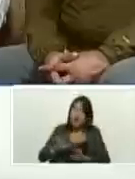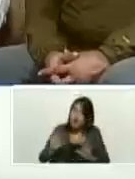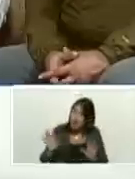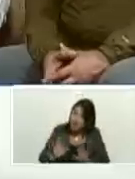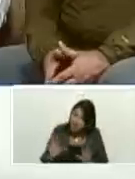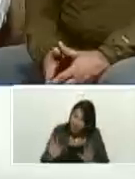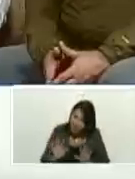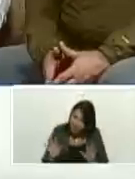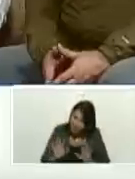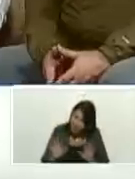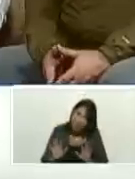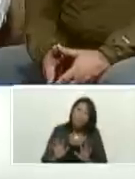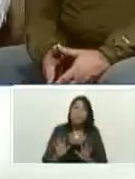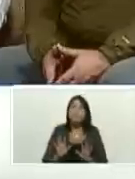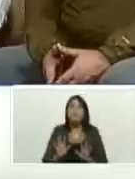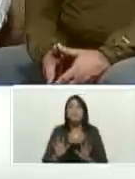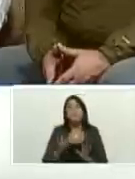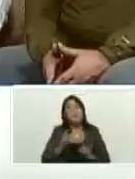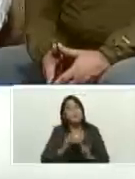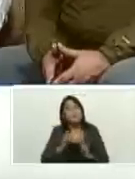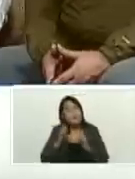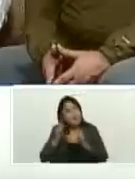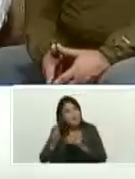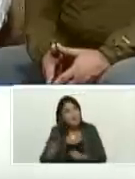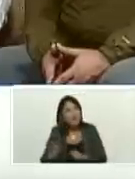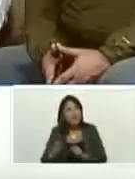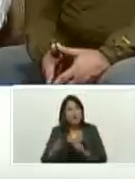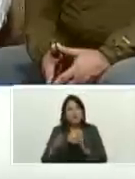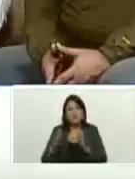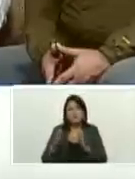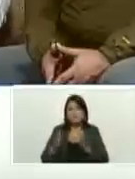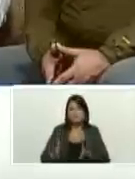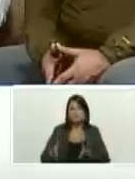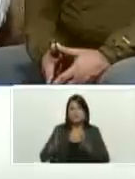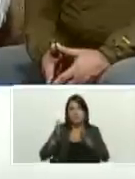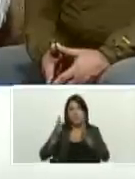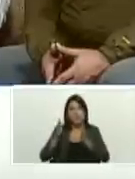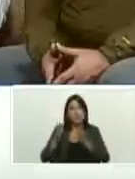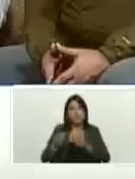Entregar un apartamento, una casa llave en mano, ya es un logro.